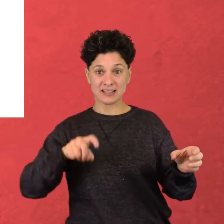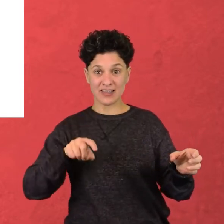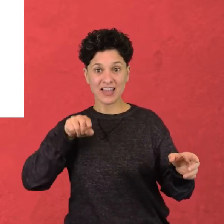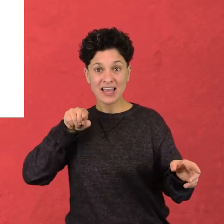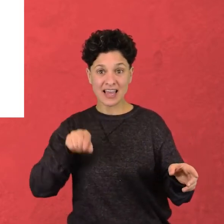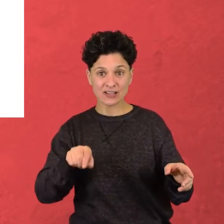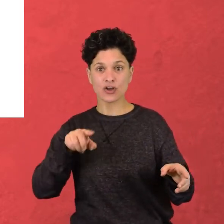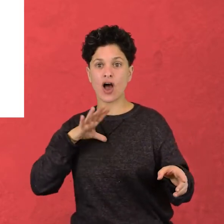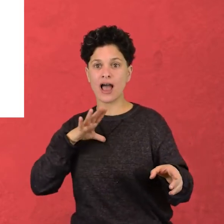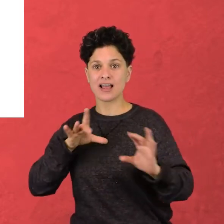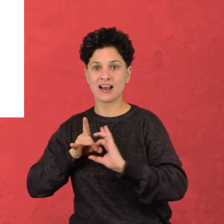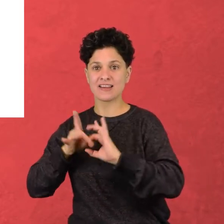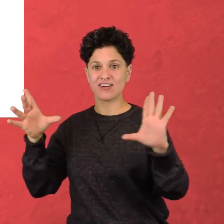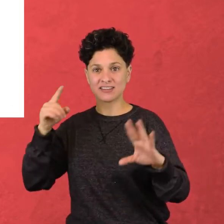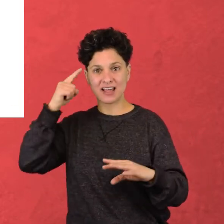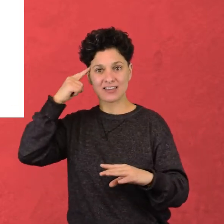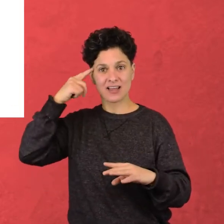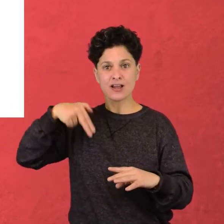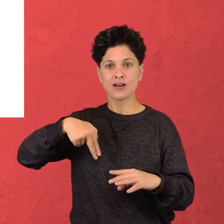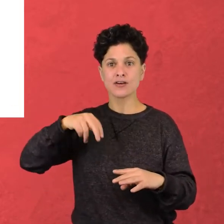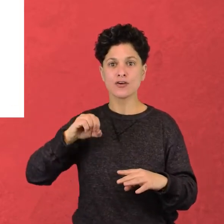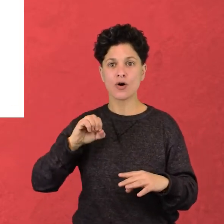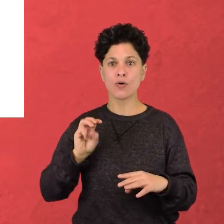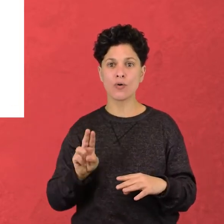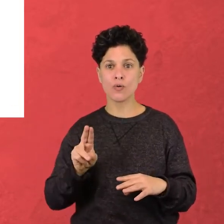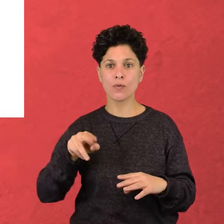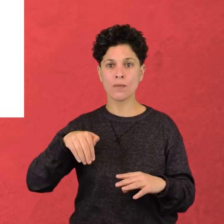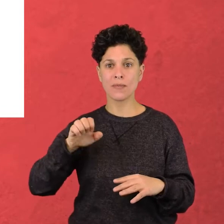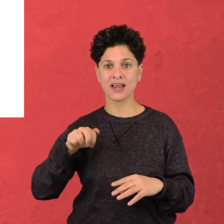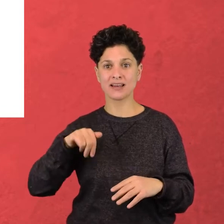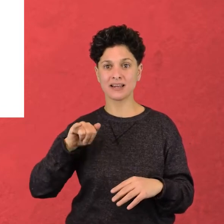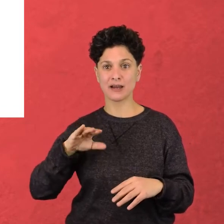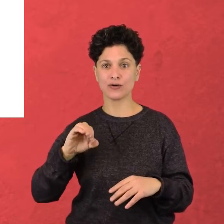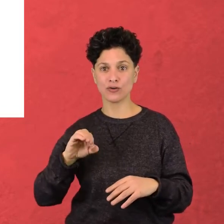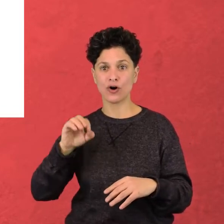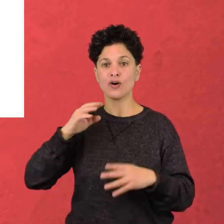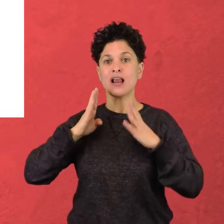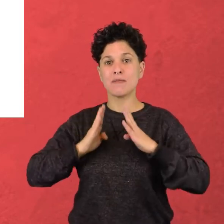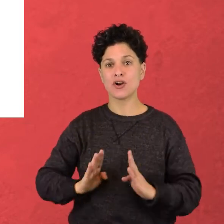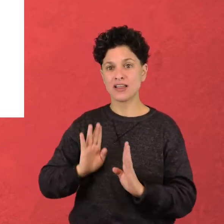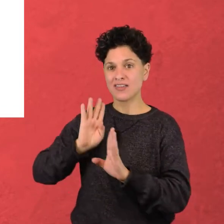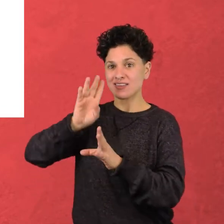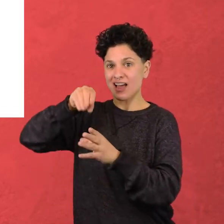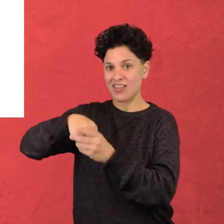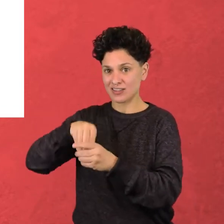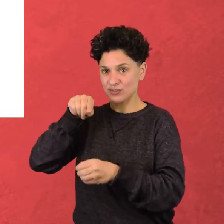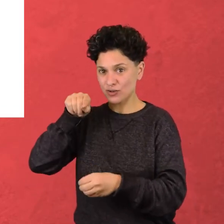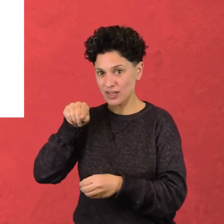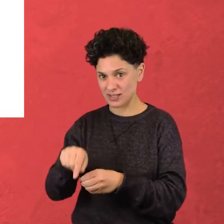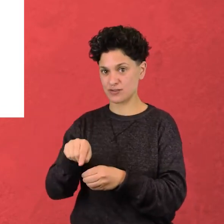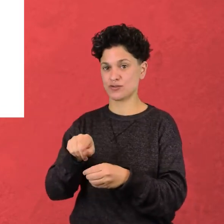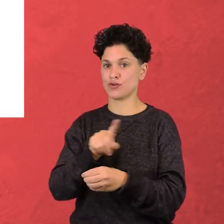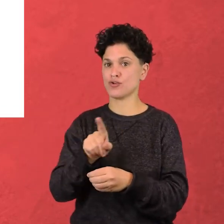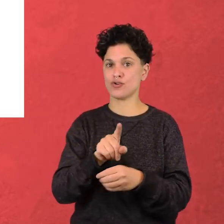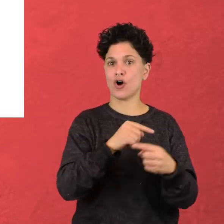la moralidad. La moralidad no está en la esclavitud, la moralidad no está en